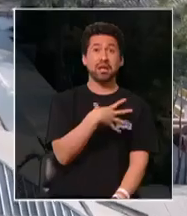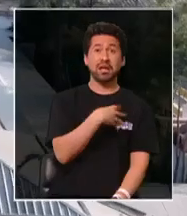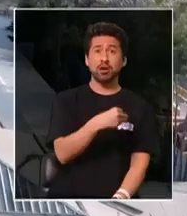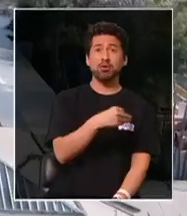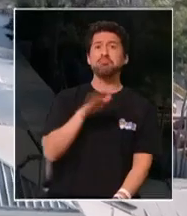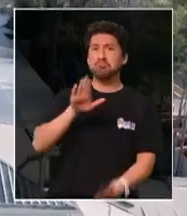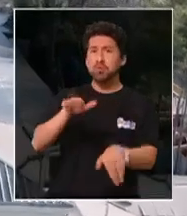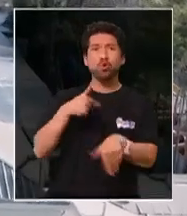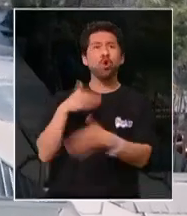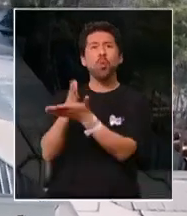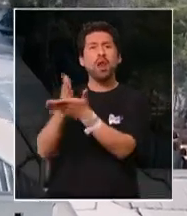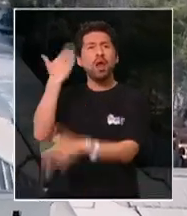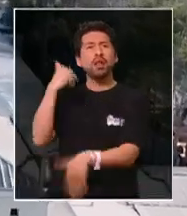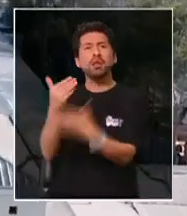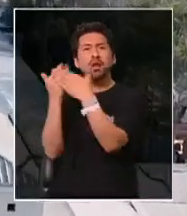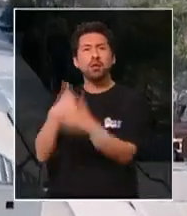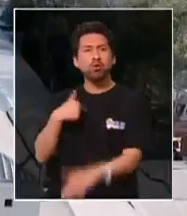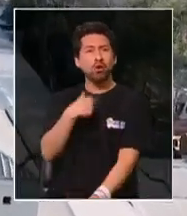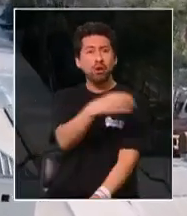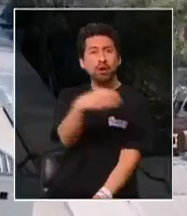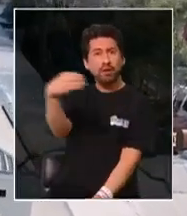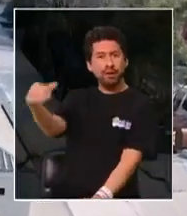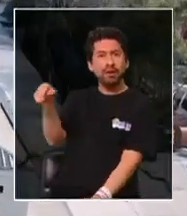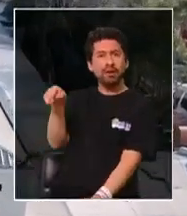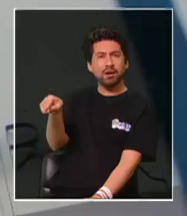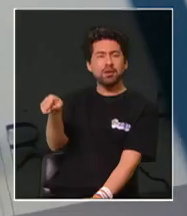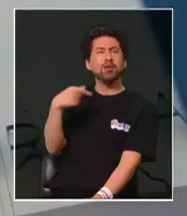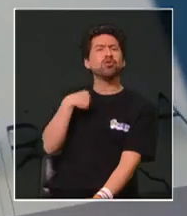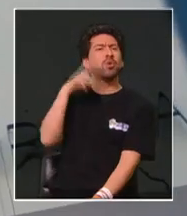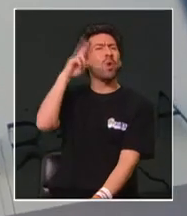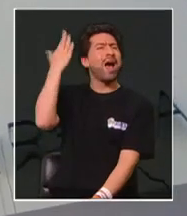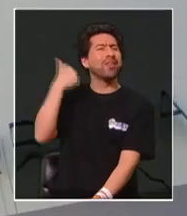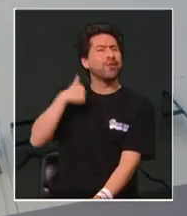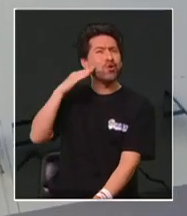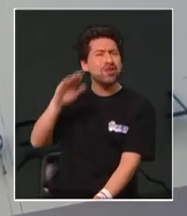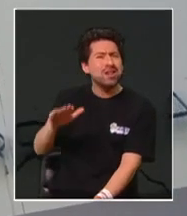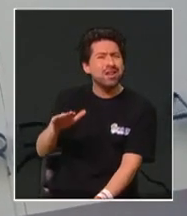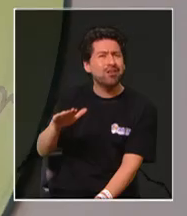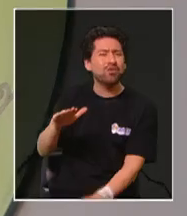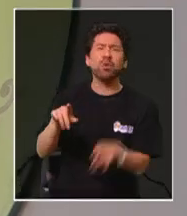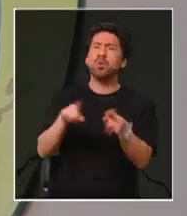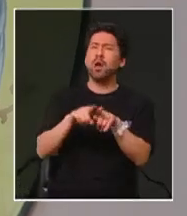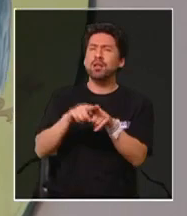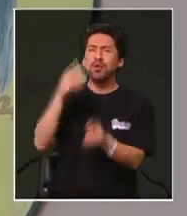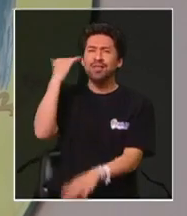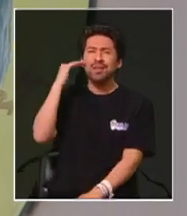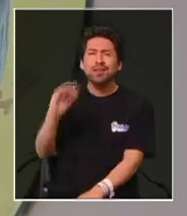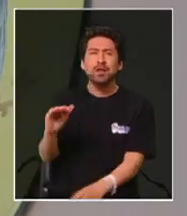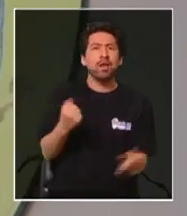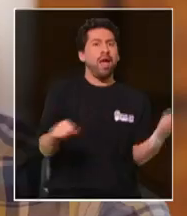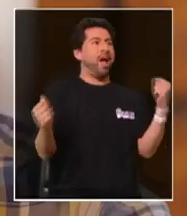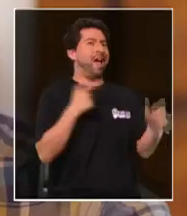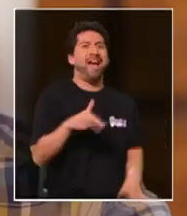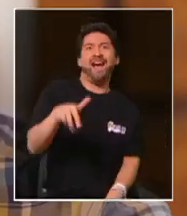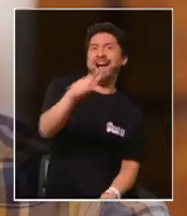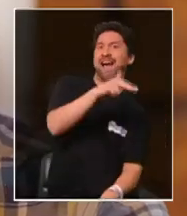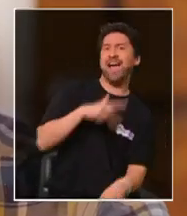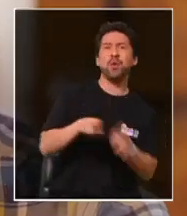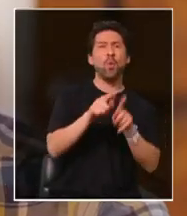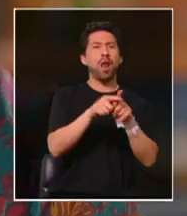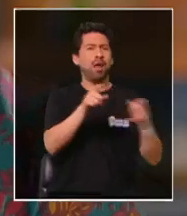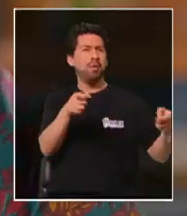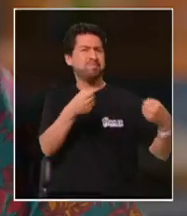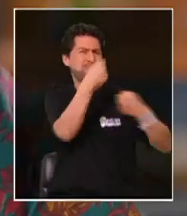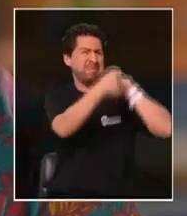yo. Y en momentos de niñez yo igual fui una persona súper hiperactiva,